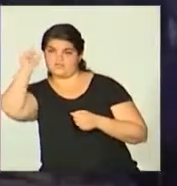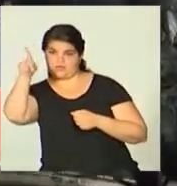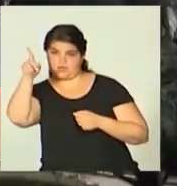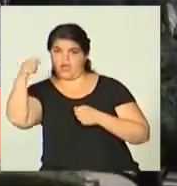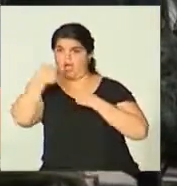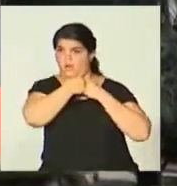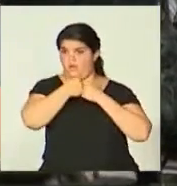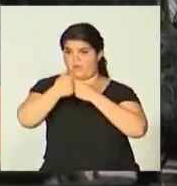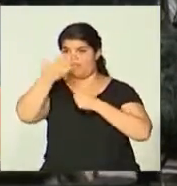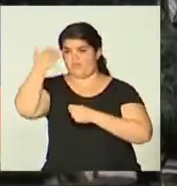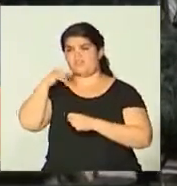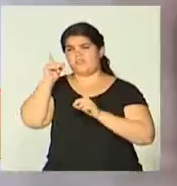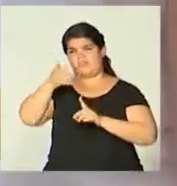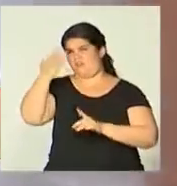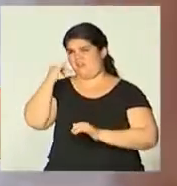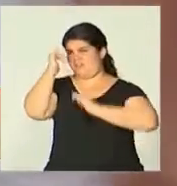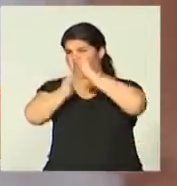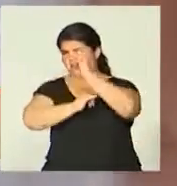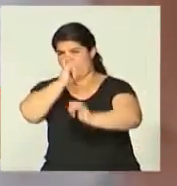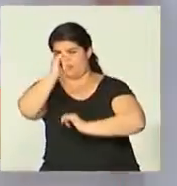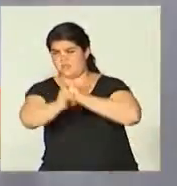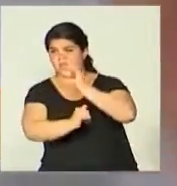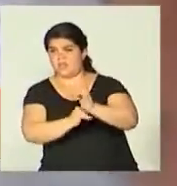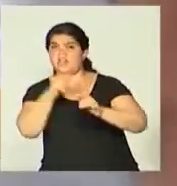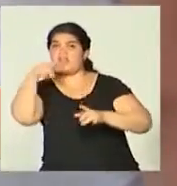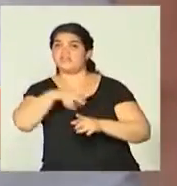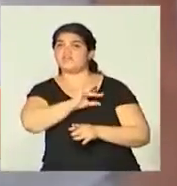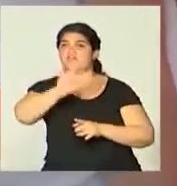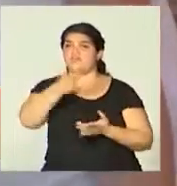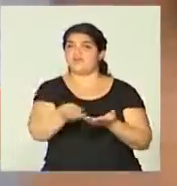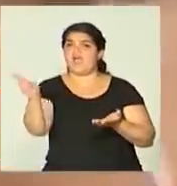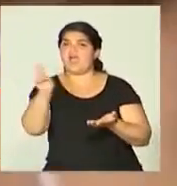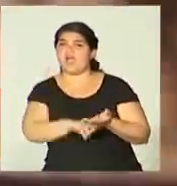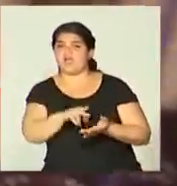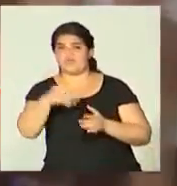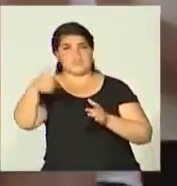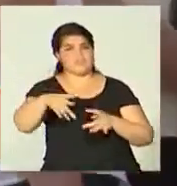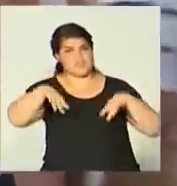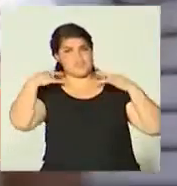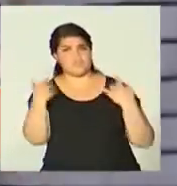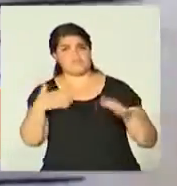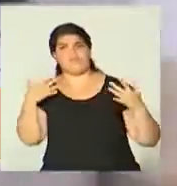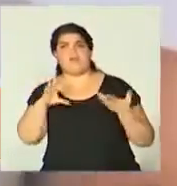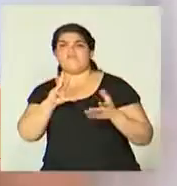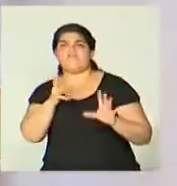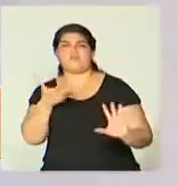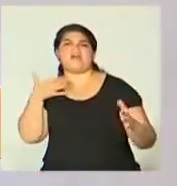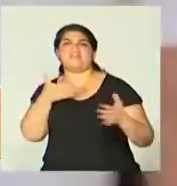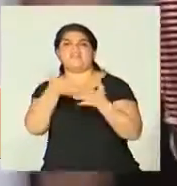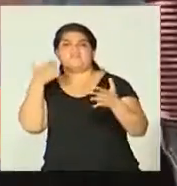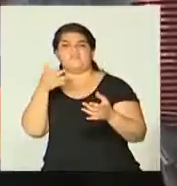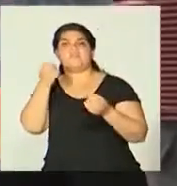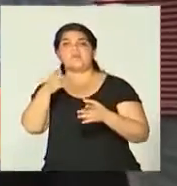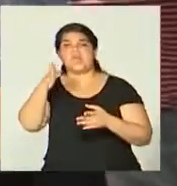de que estábamos charlando recién, la refinanciación a un año te la limita fuertemente, porque los bancos tienen